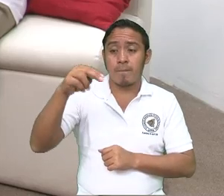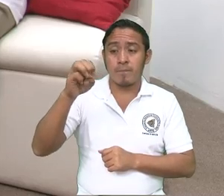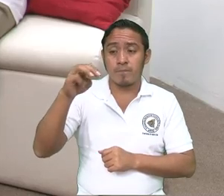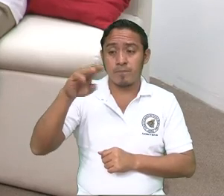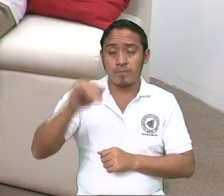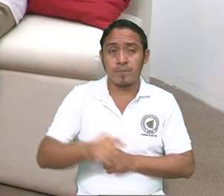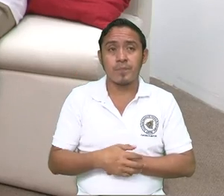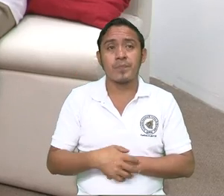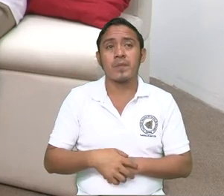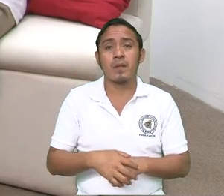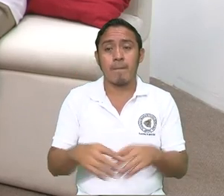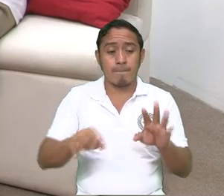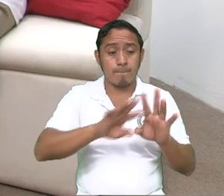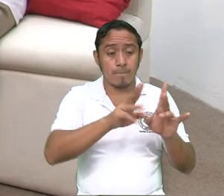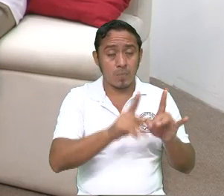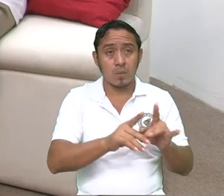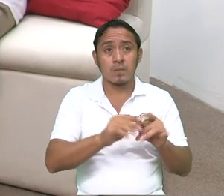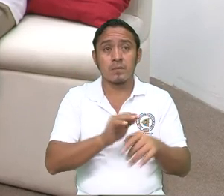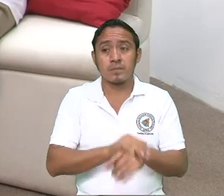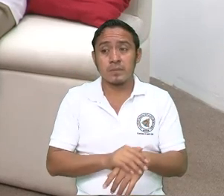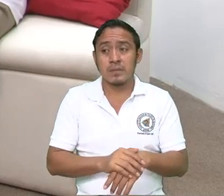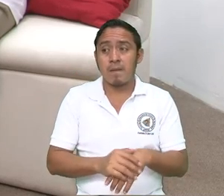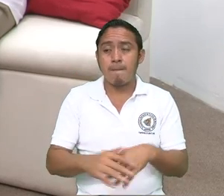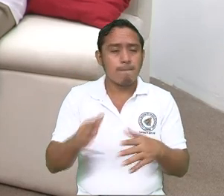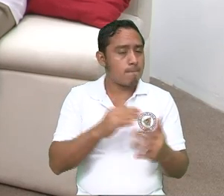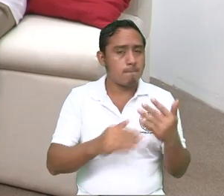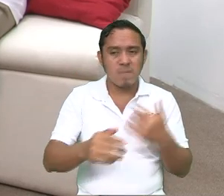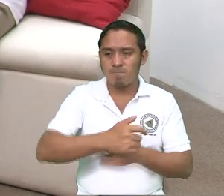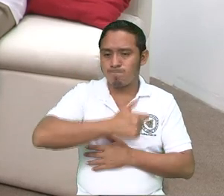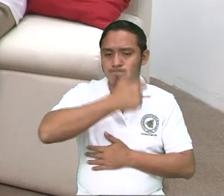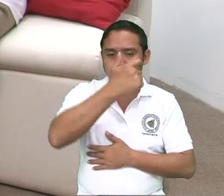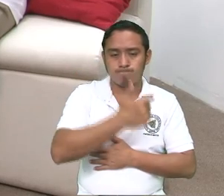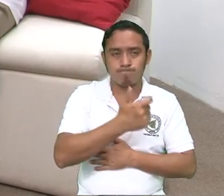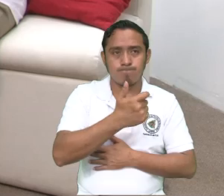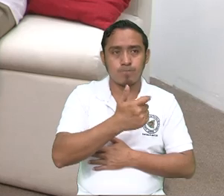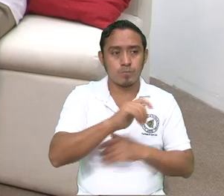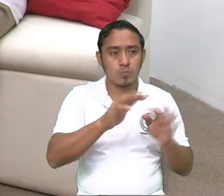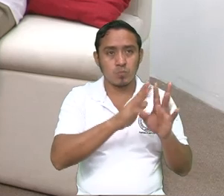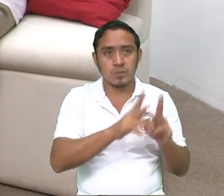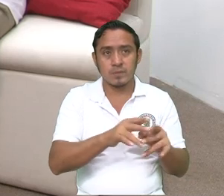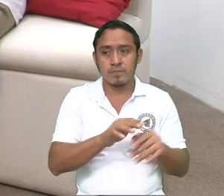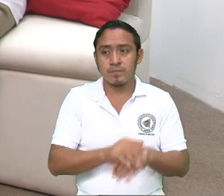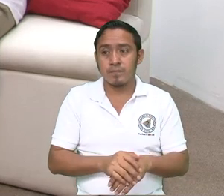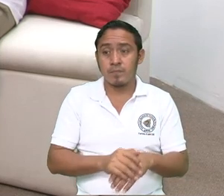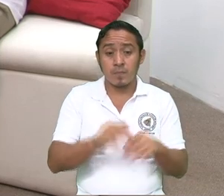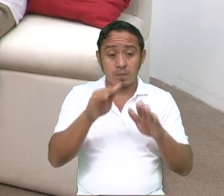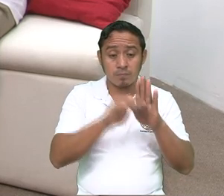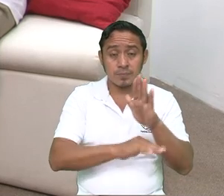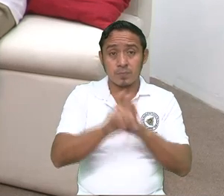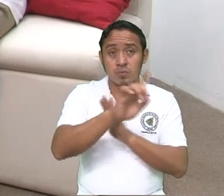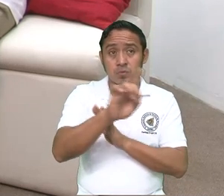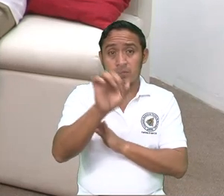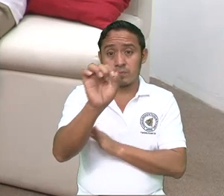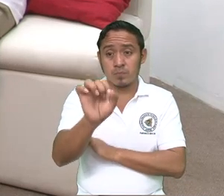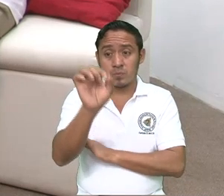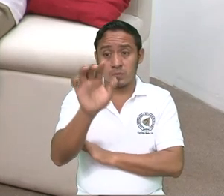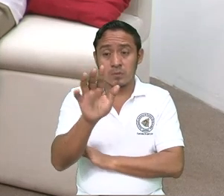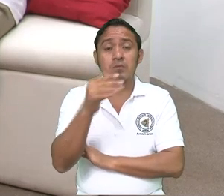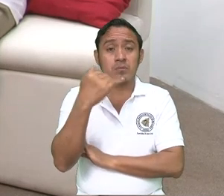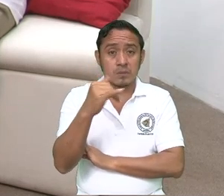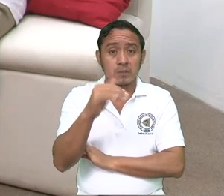es más estricto para la mujer que para el hombre ya ser una mujer con menos de 11.5 ya nm